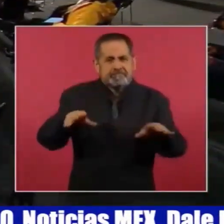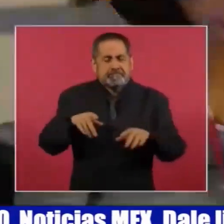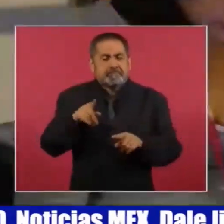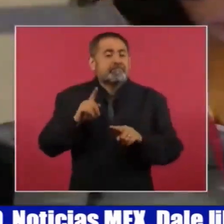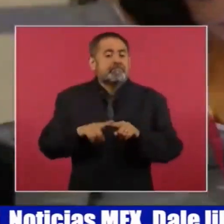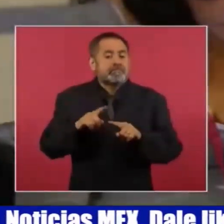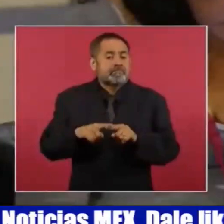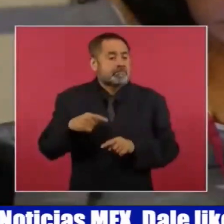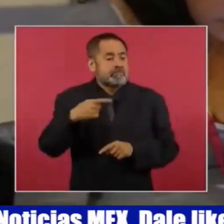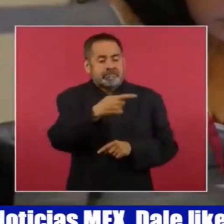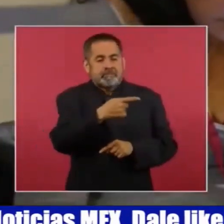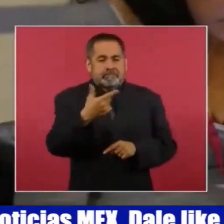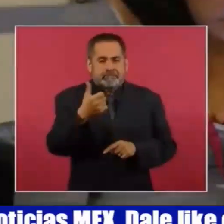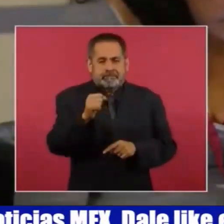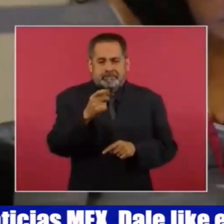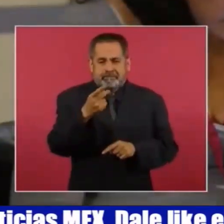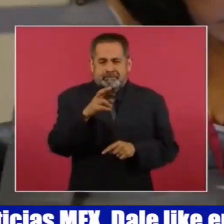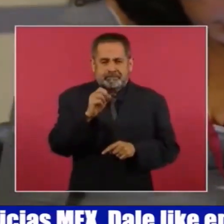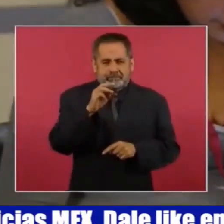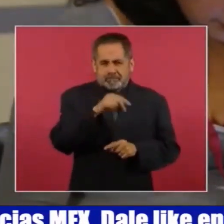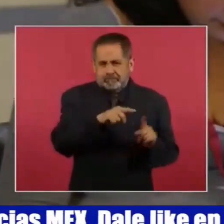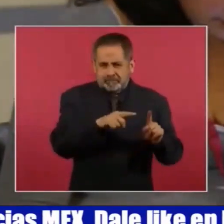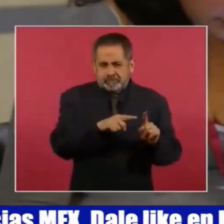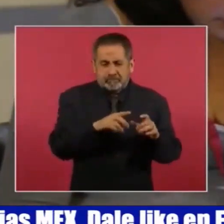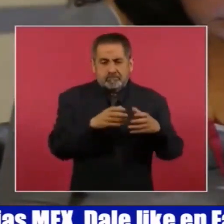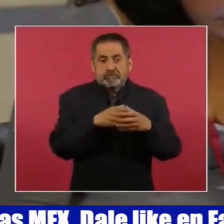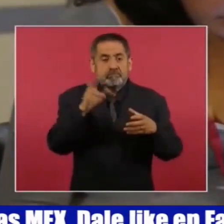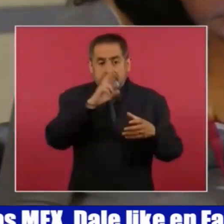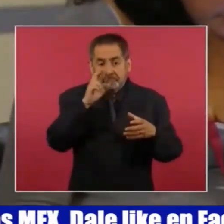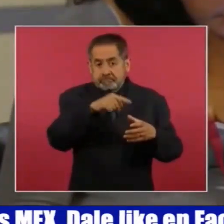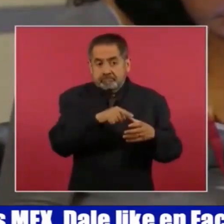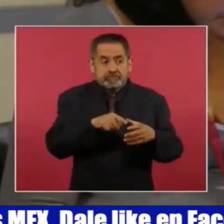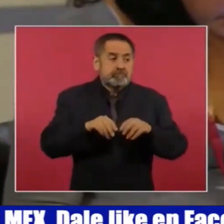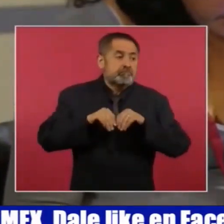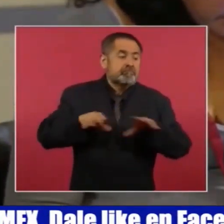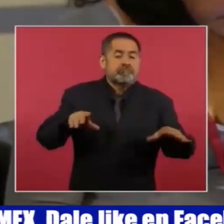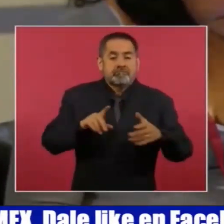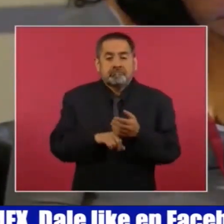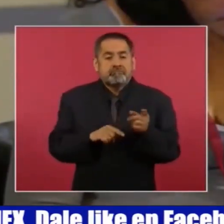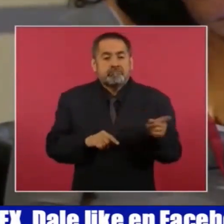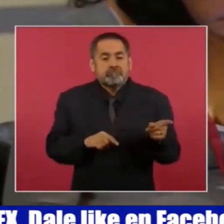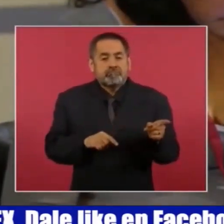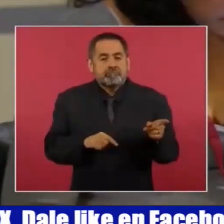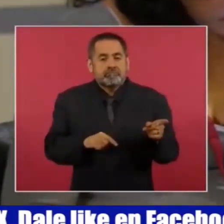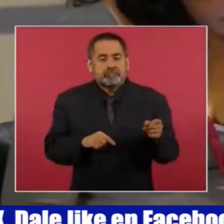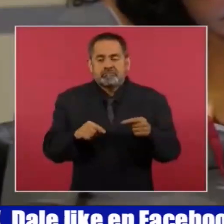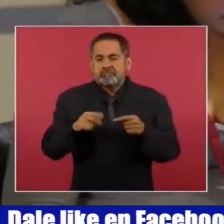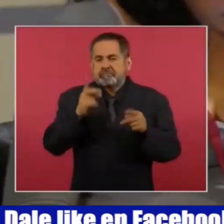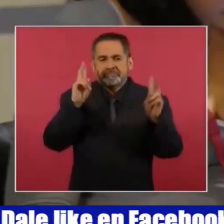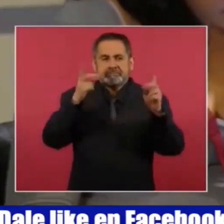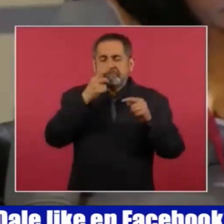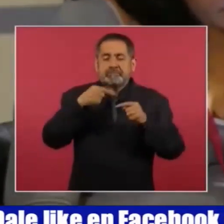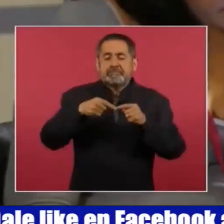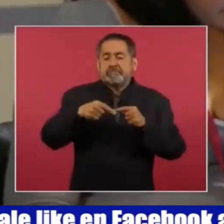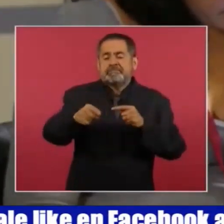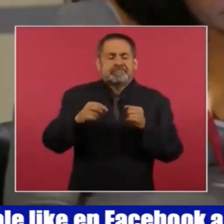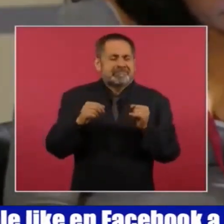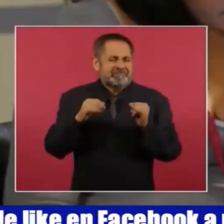la empresa Gazprom Energética, el gigante energético de Rusia, publicaba este video del invierno será largo.